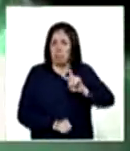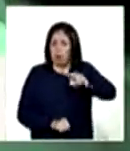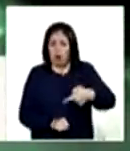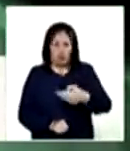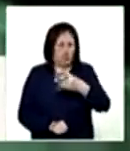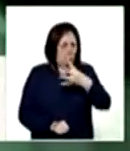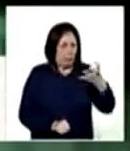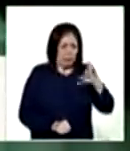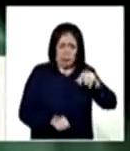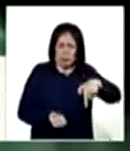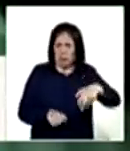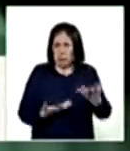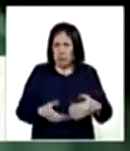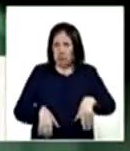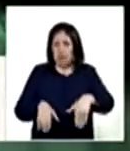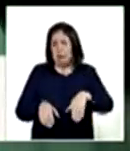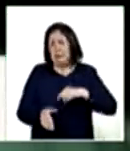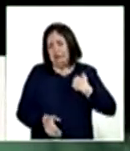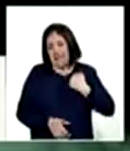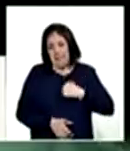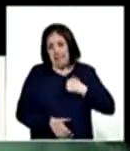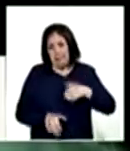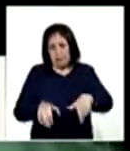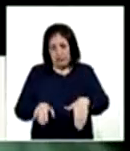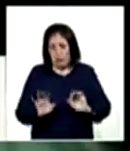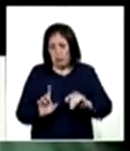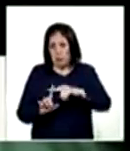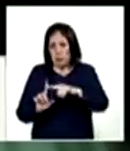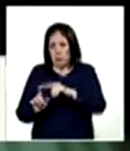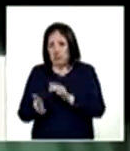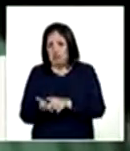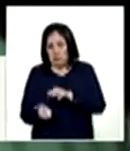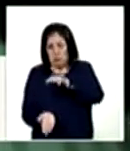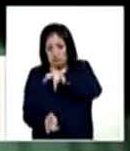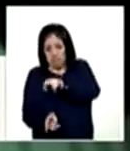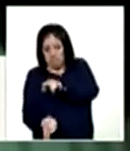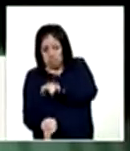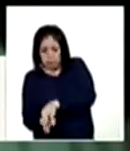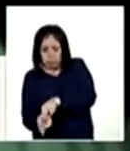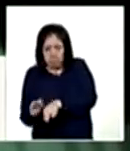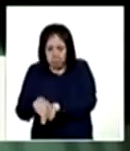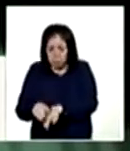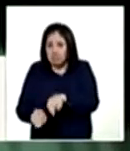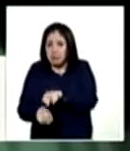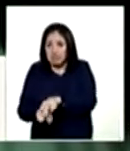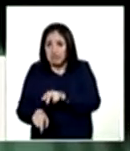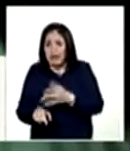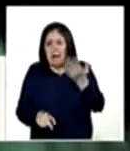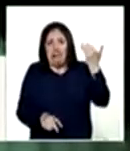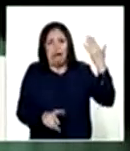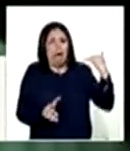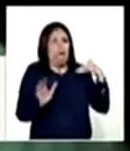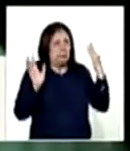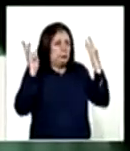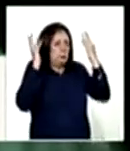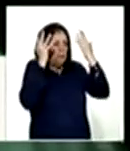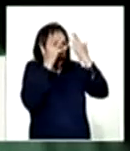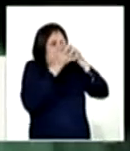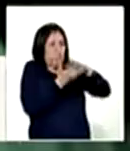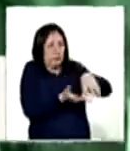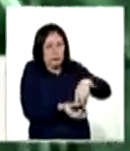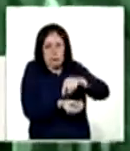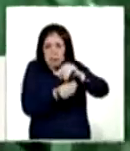aproximadamente, que lamentablemente fueron enterrados uno encima de otro. Huaraz estaba en tinieblas con la